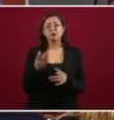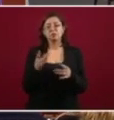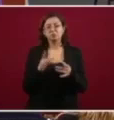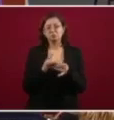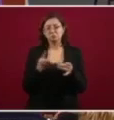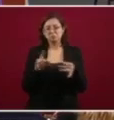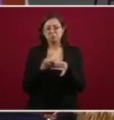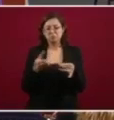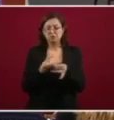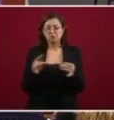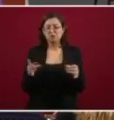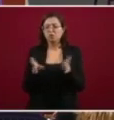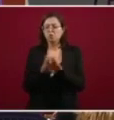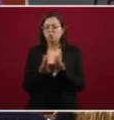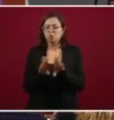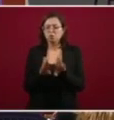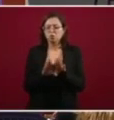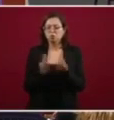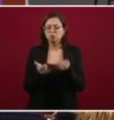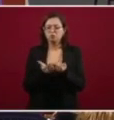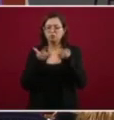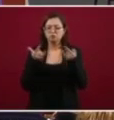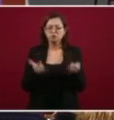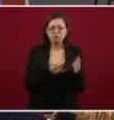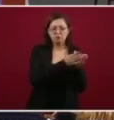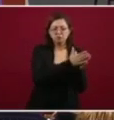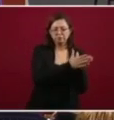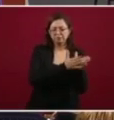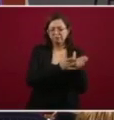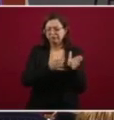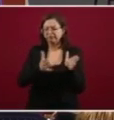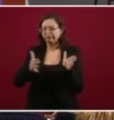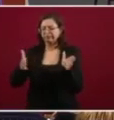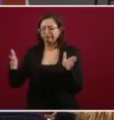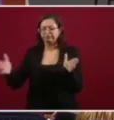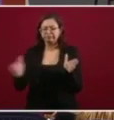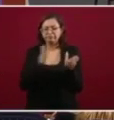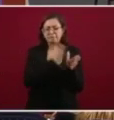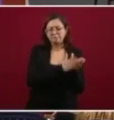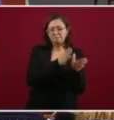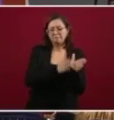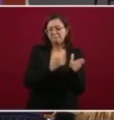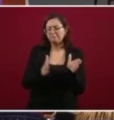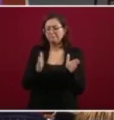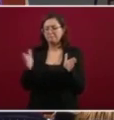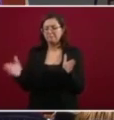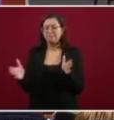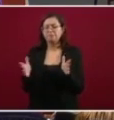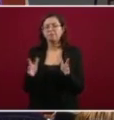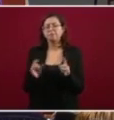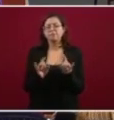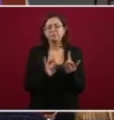cronología de hechos de tal manera que también pudiera